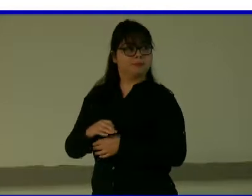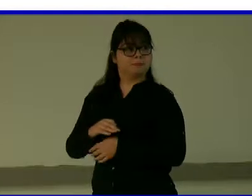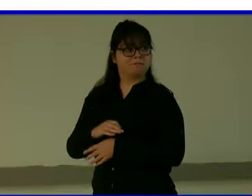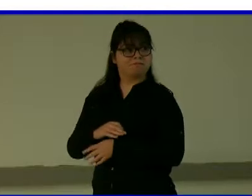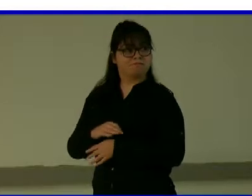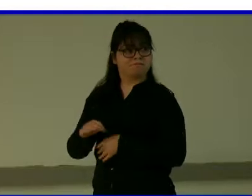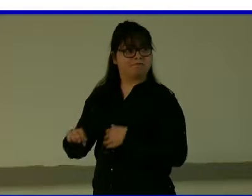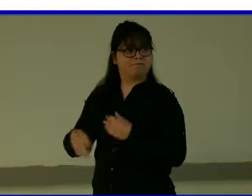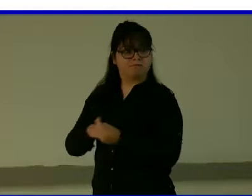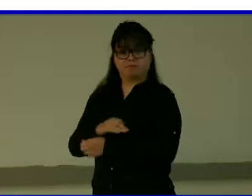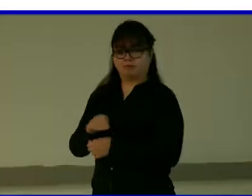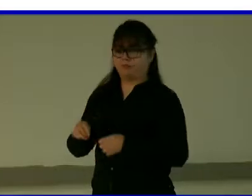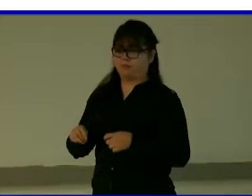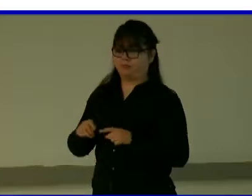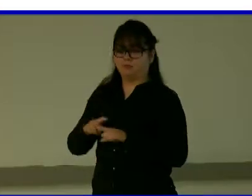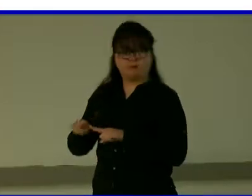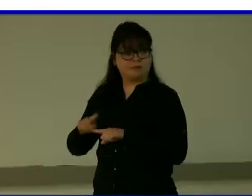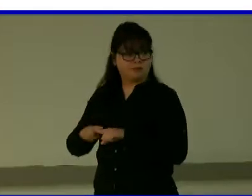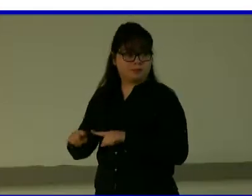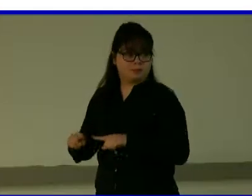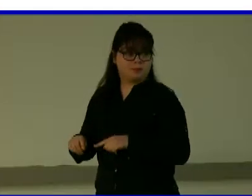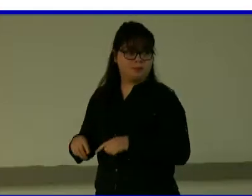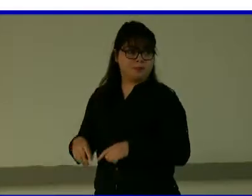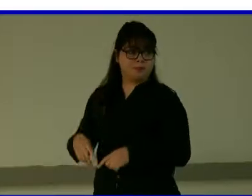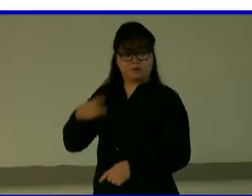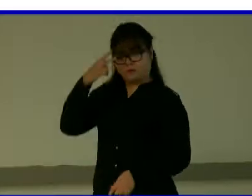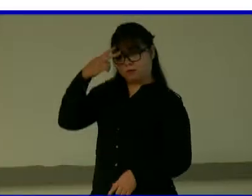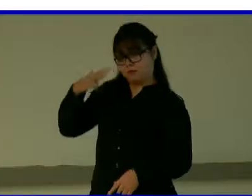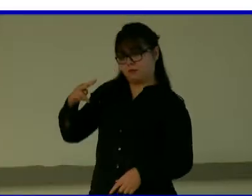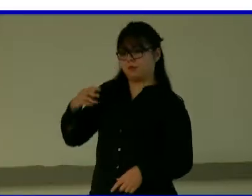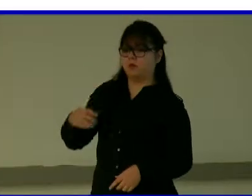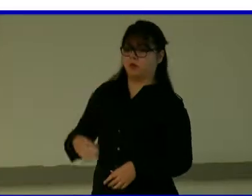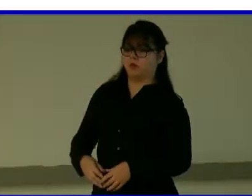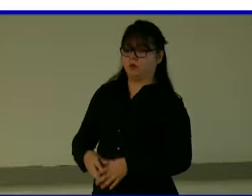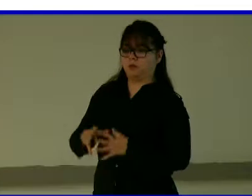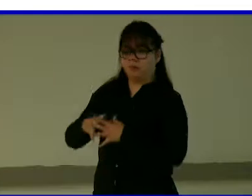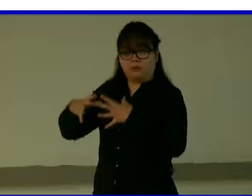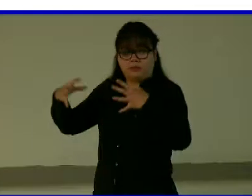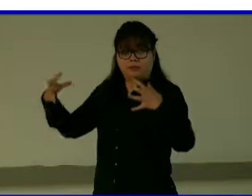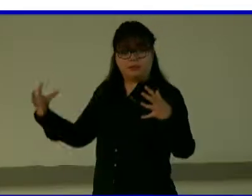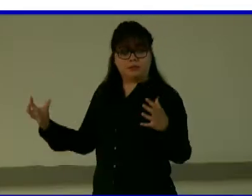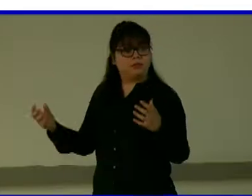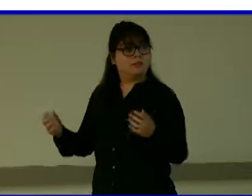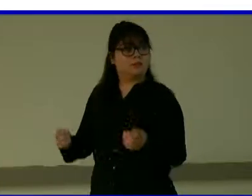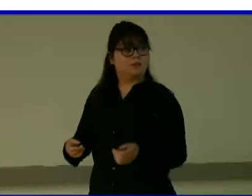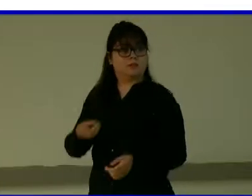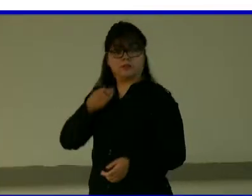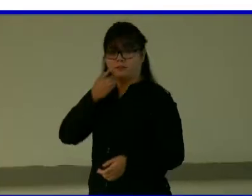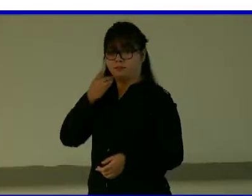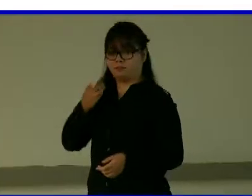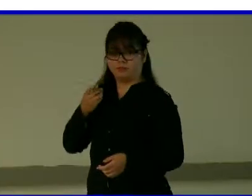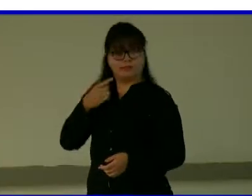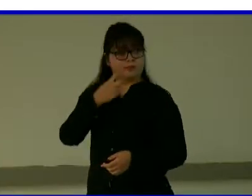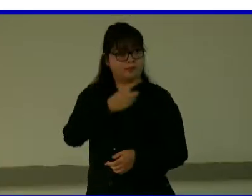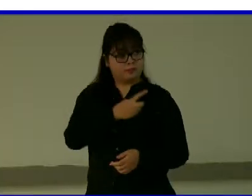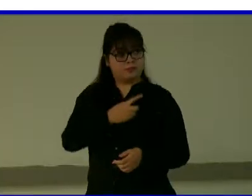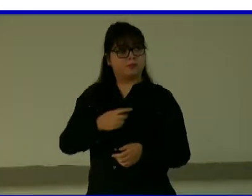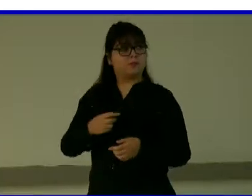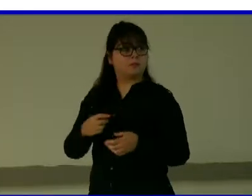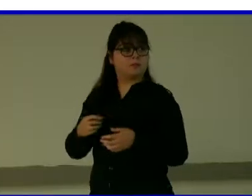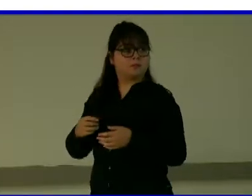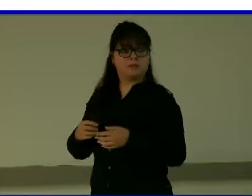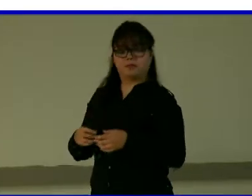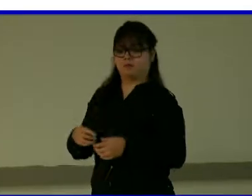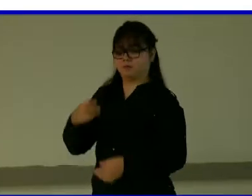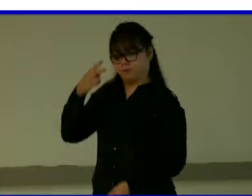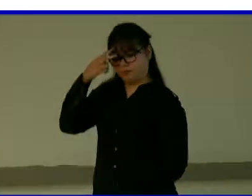Acapulco. Y México es un país grande. Pero por lo menos nos dice que estamos en México y no en Canadá. Y ahí eso nos da una